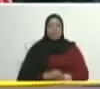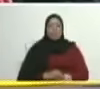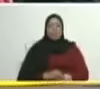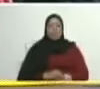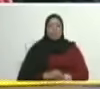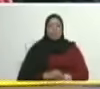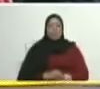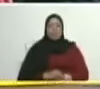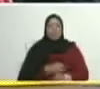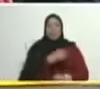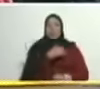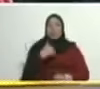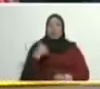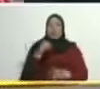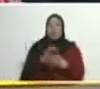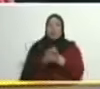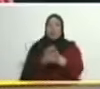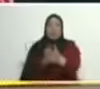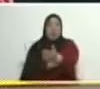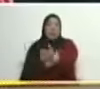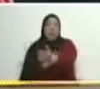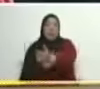Nuestro querido hermano